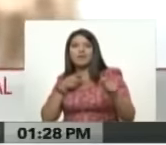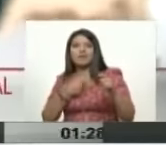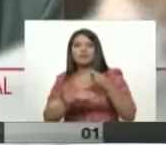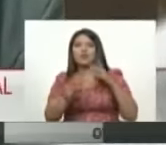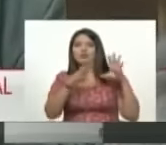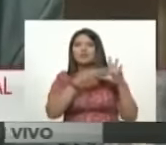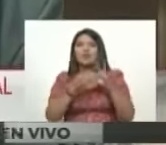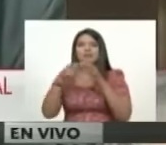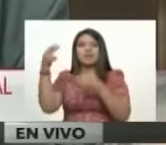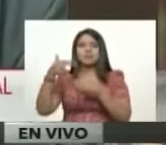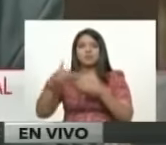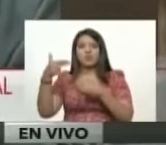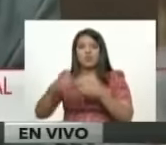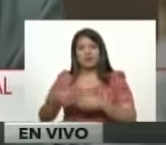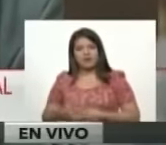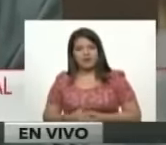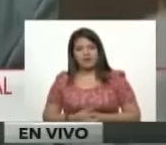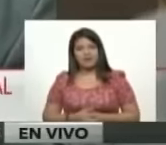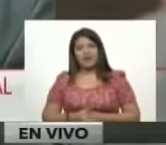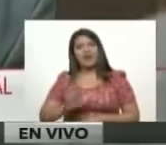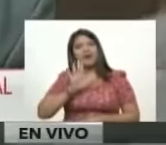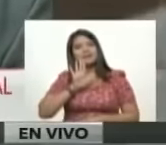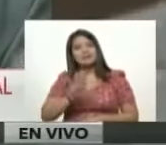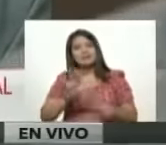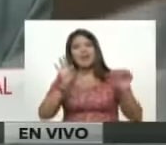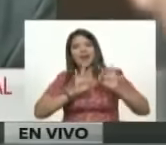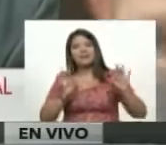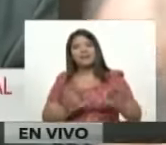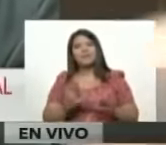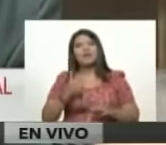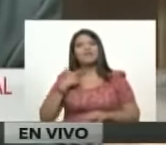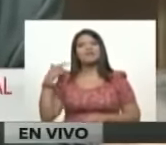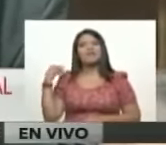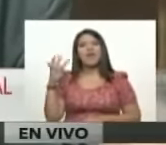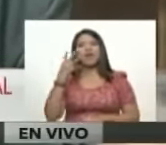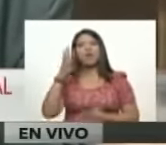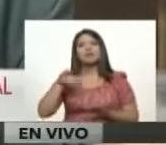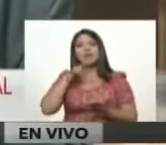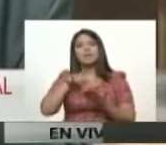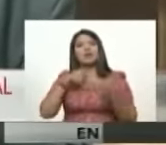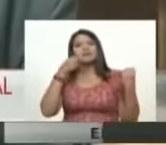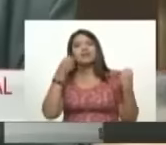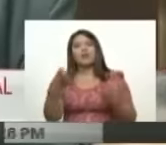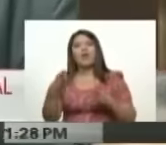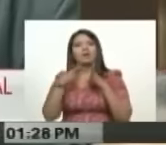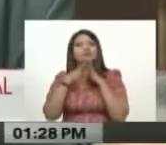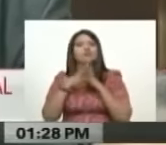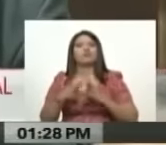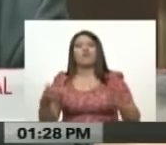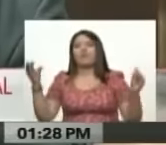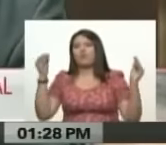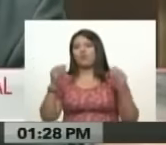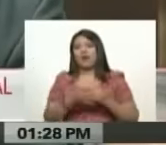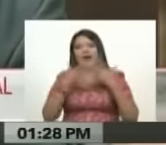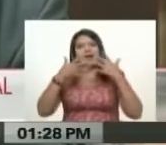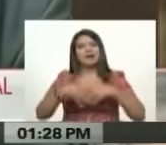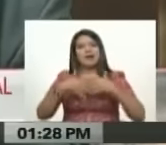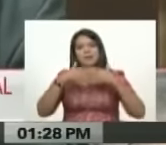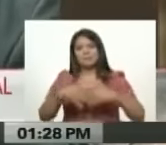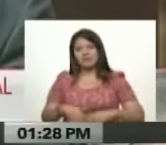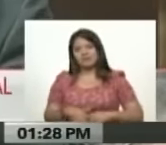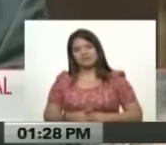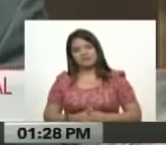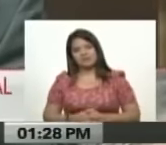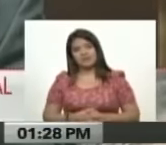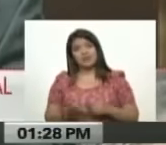soberanía petrolera. Esa es la Cuarta República que entregó al país, a los gringos, a las empresas transnacionales.